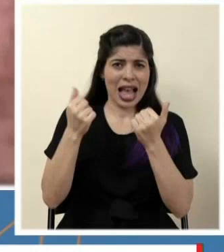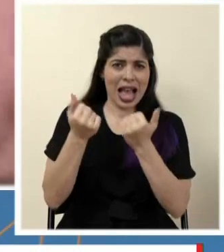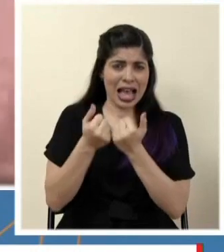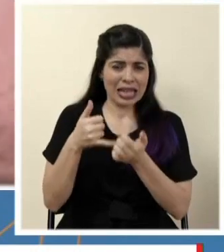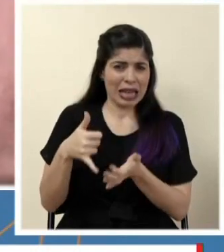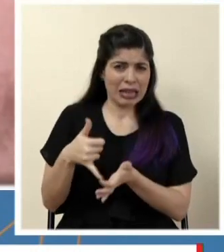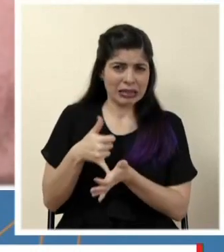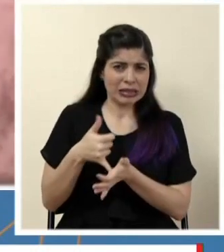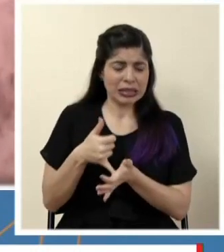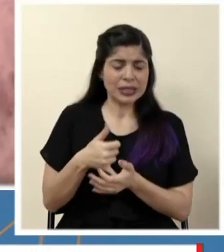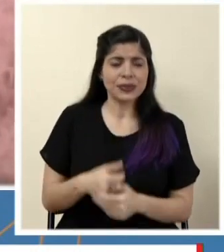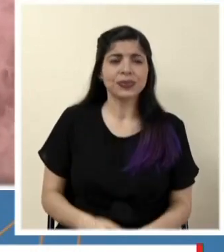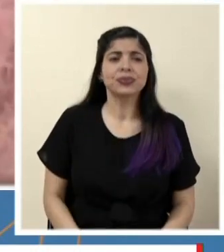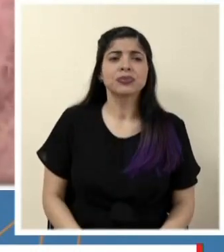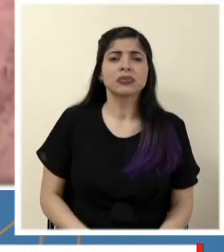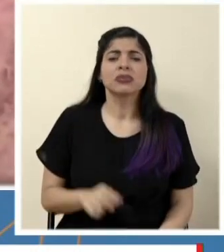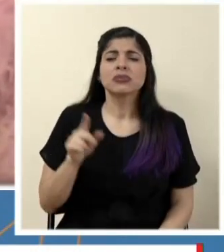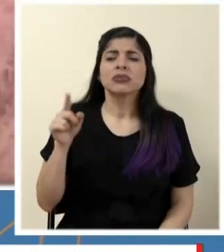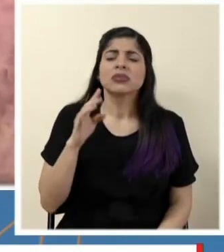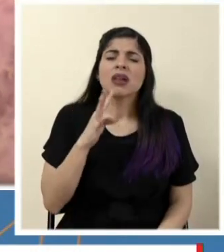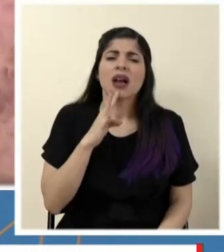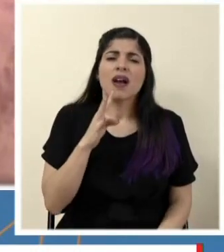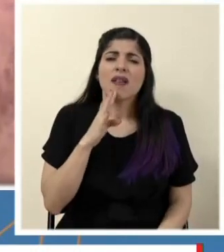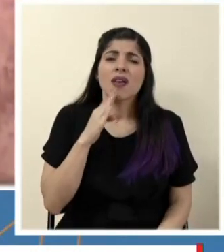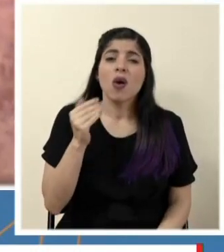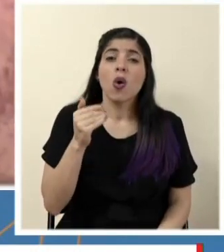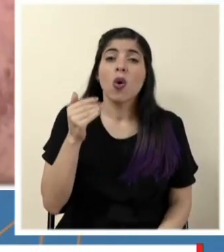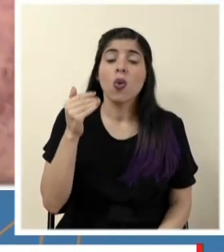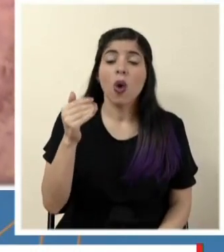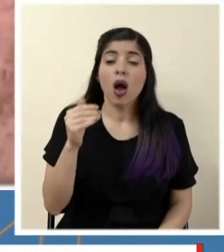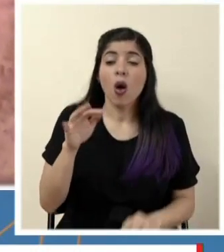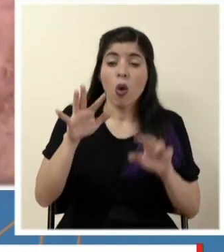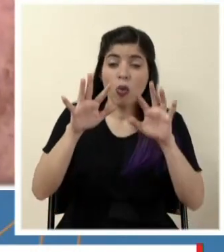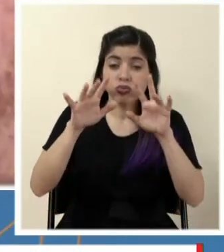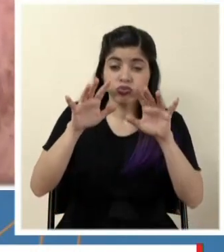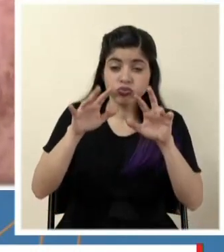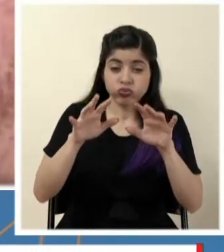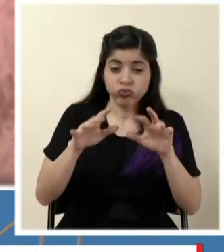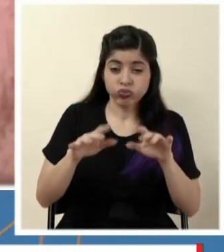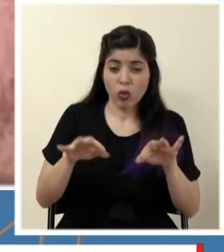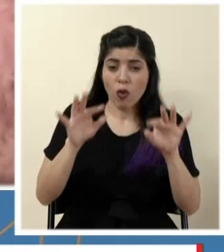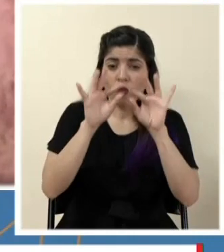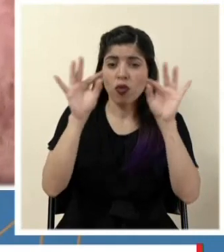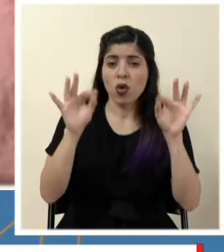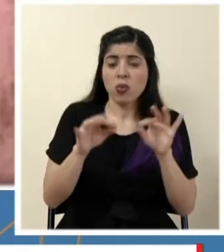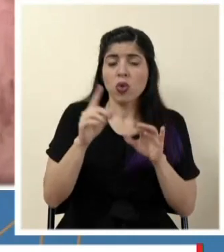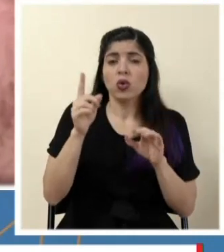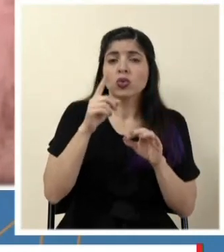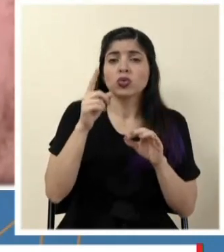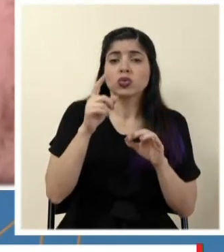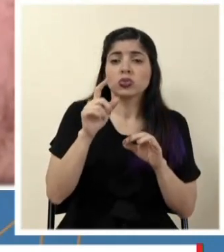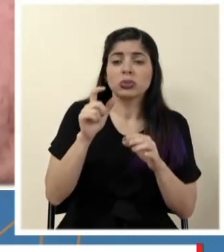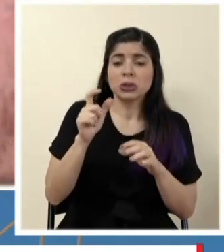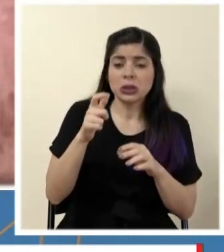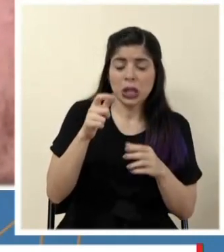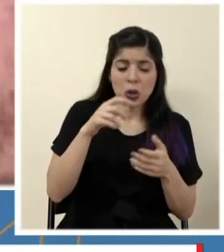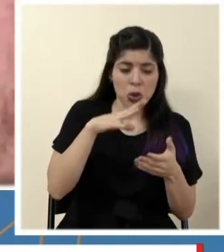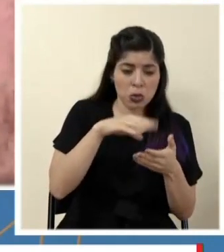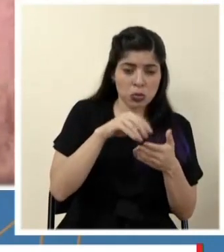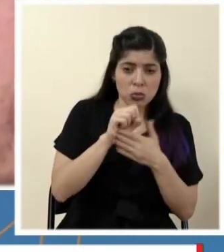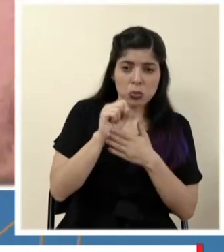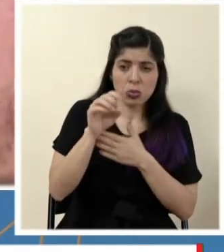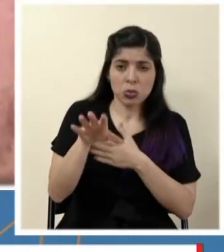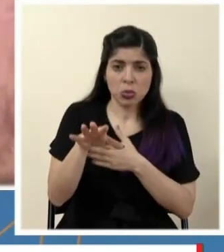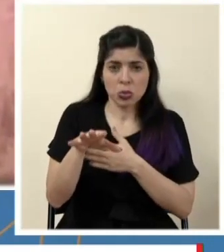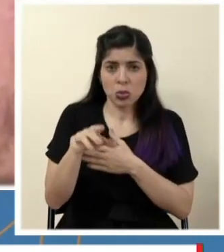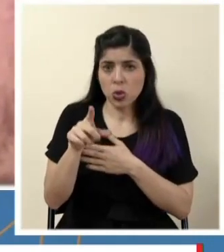vulnerable, habla de que cuando llenó el formulario era solamente mandar la copia de la cédula y nada más. El